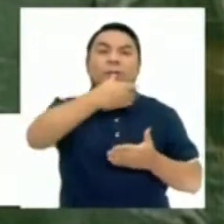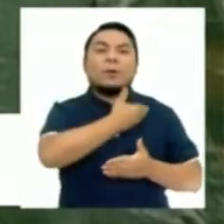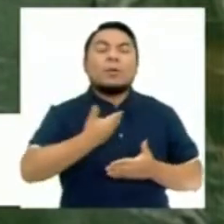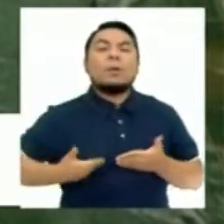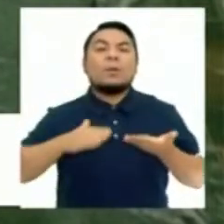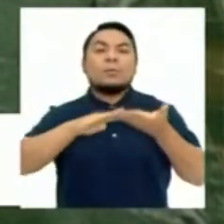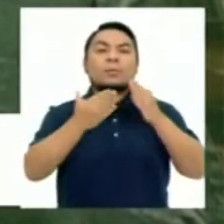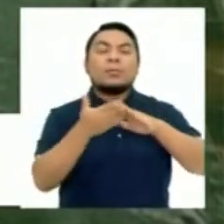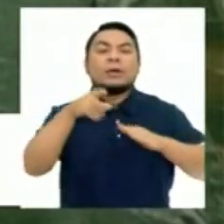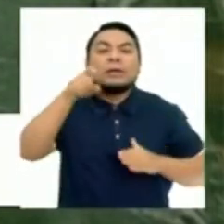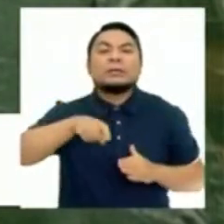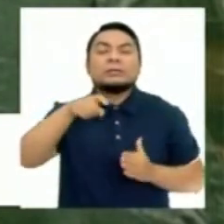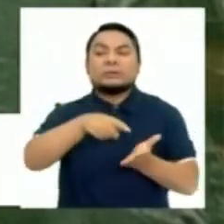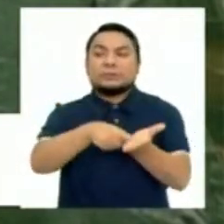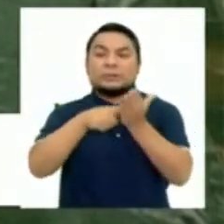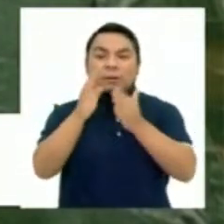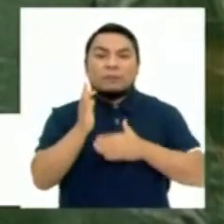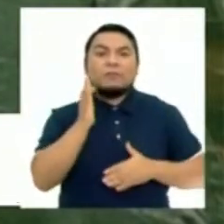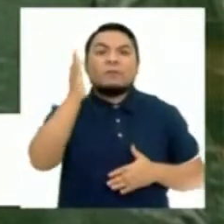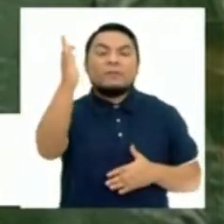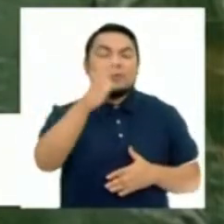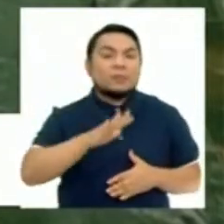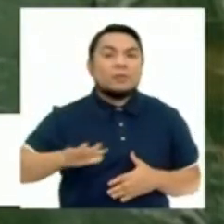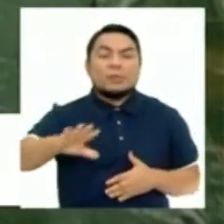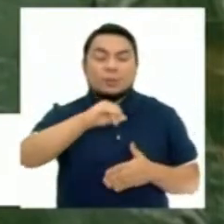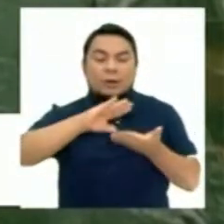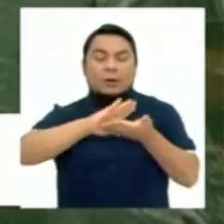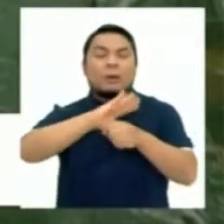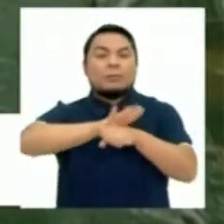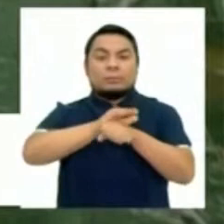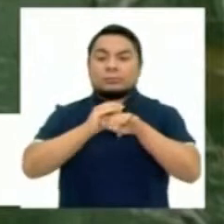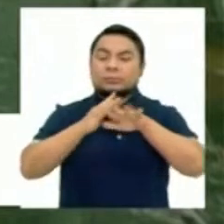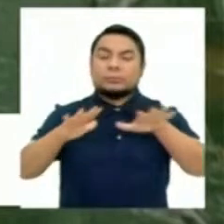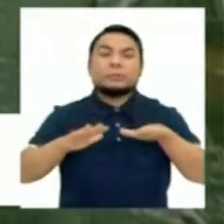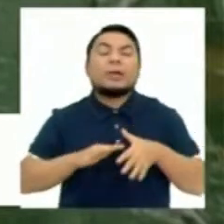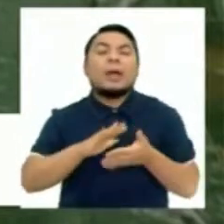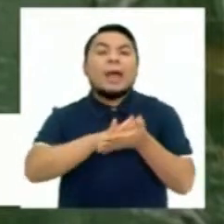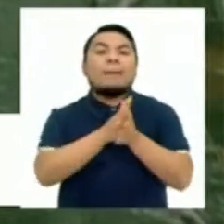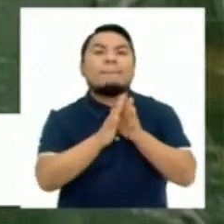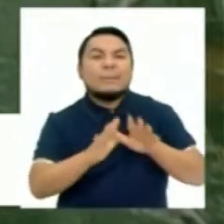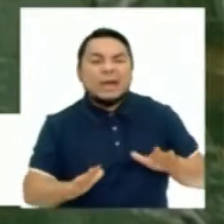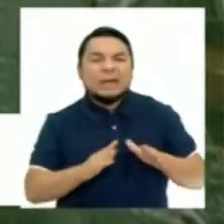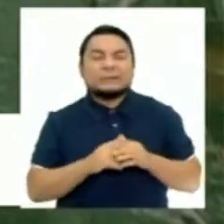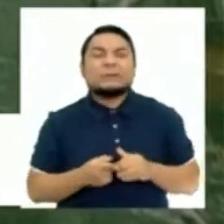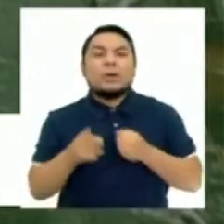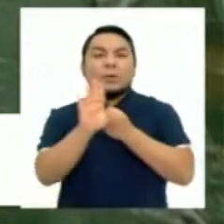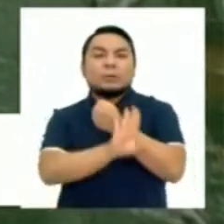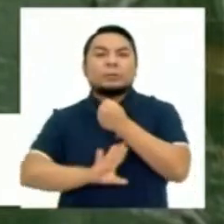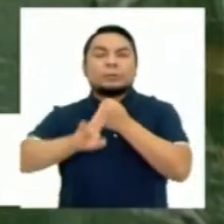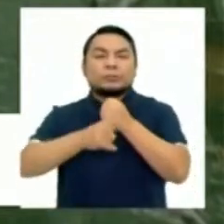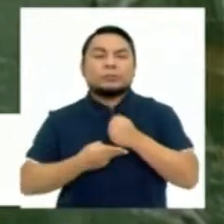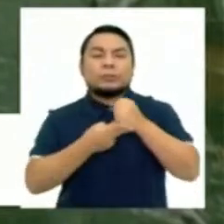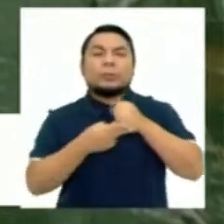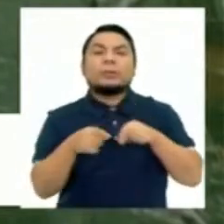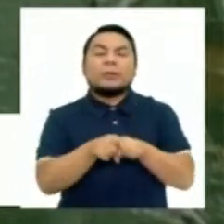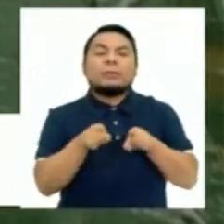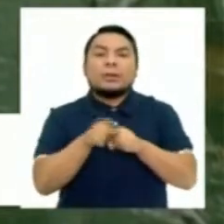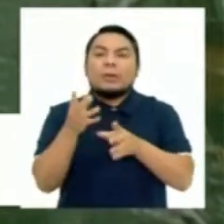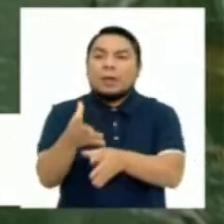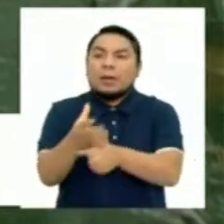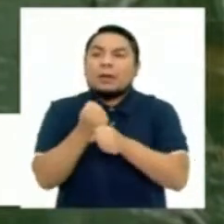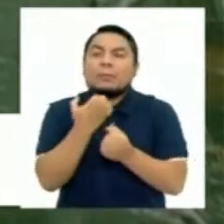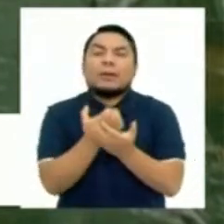pueblos demandan sobre el futuro de la pandemia, la paz, la seguridad, la